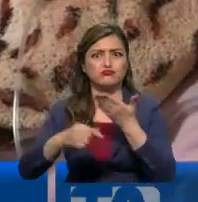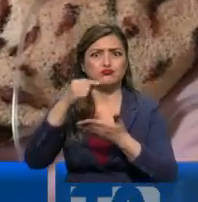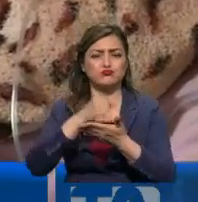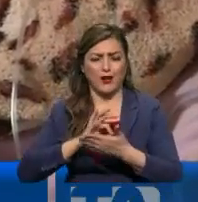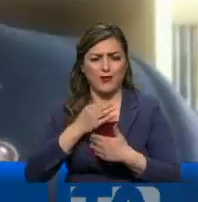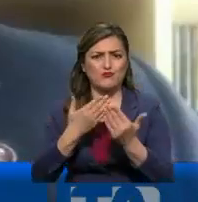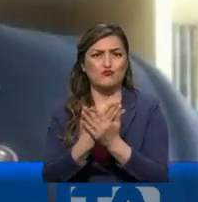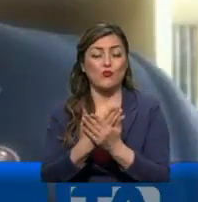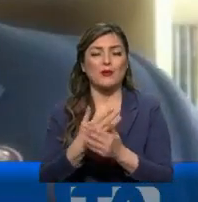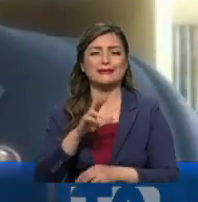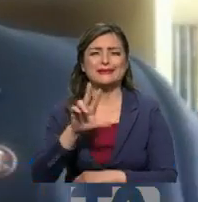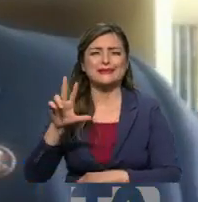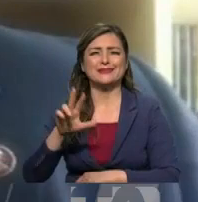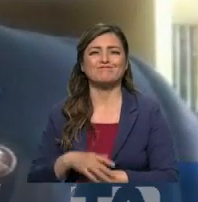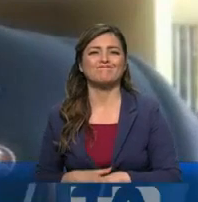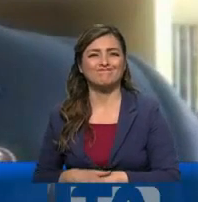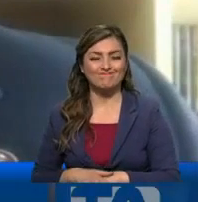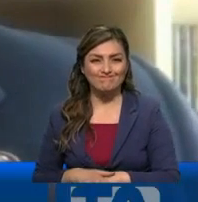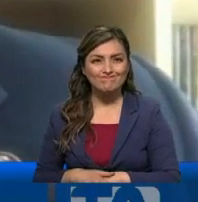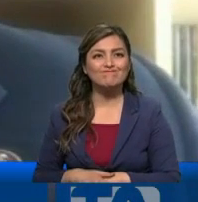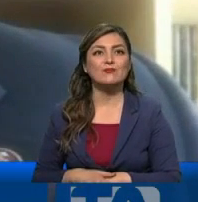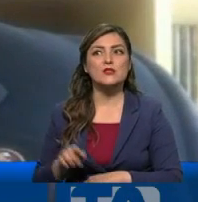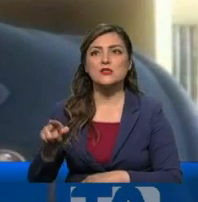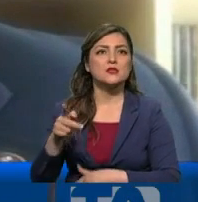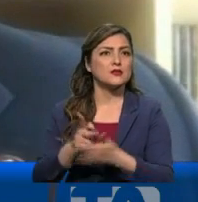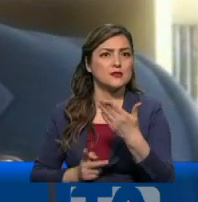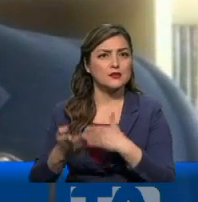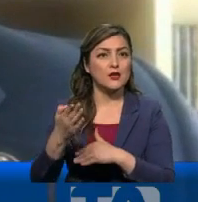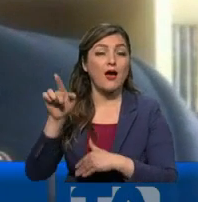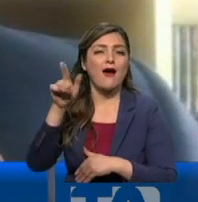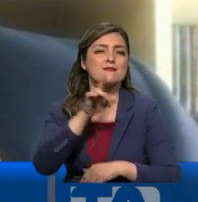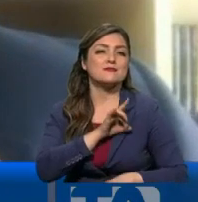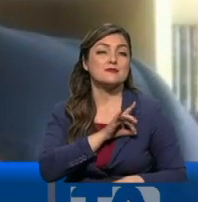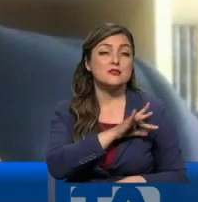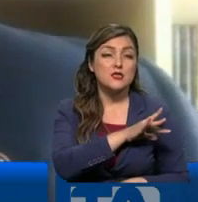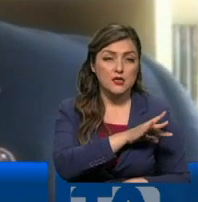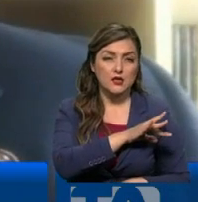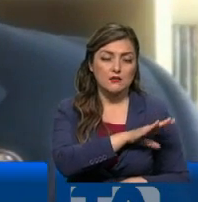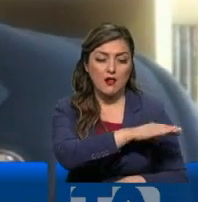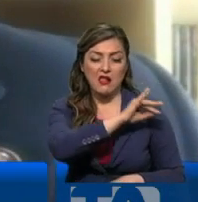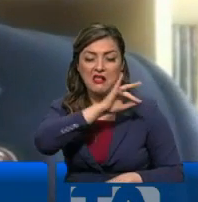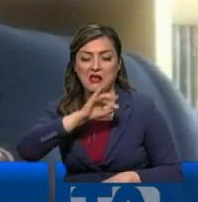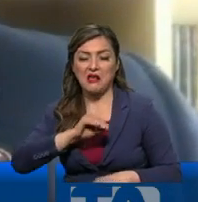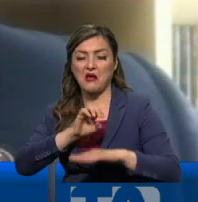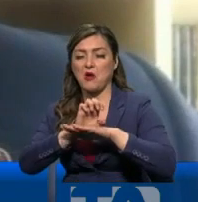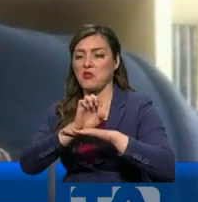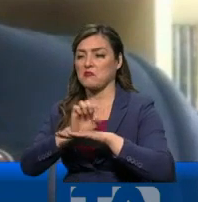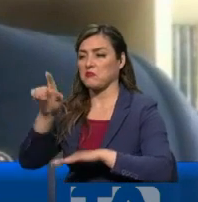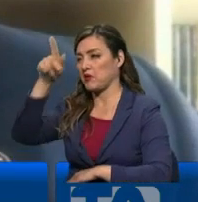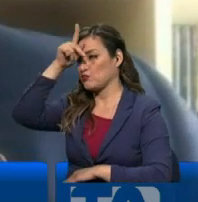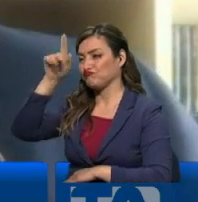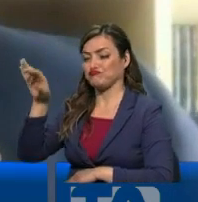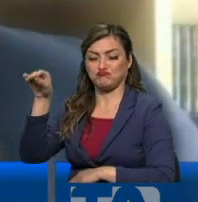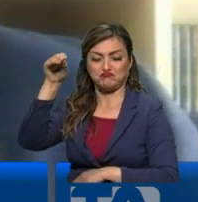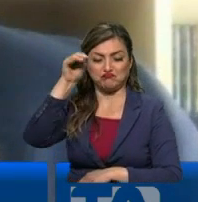genomas secuenciados. Lambda hizo estragos en Santiago y en Lima. Lambda es igual